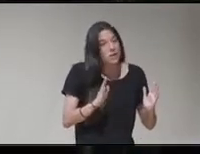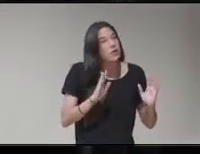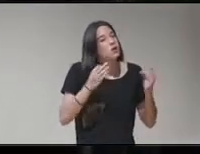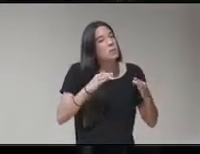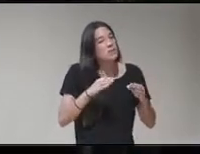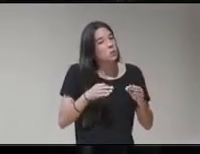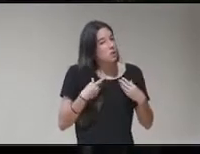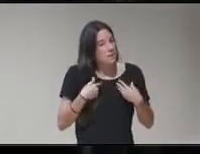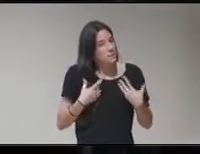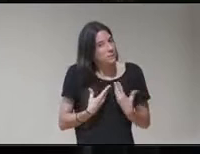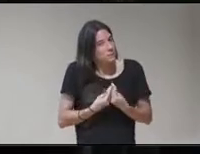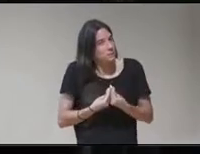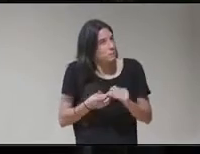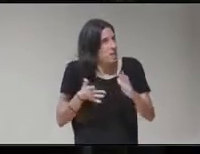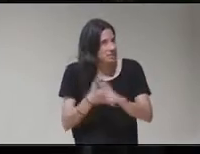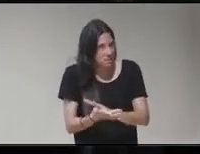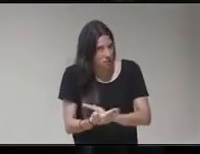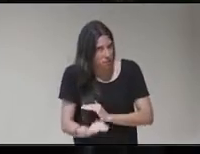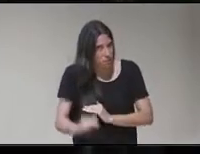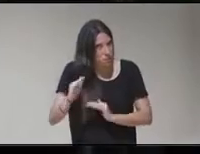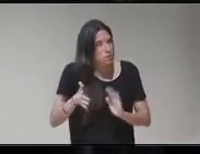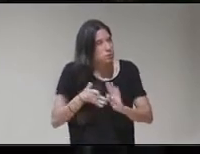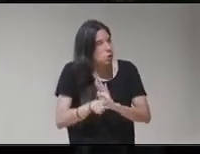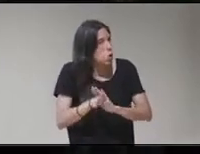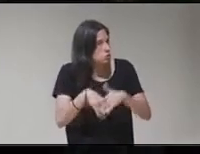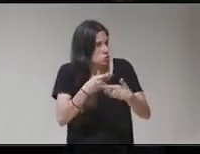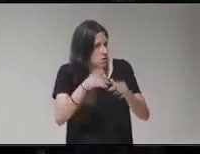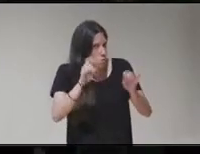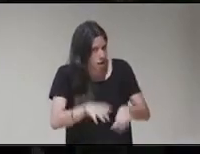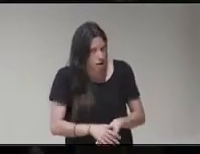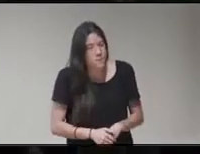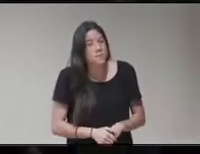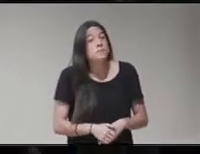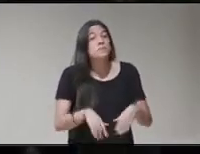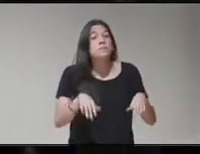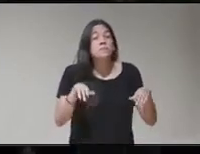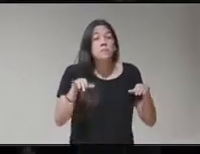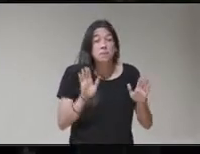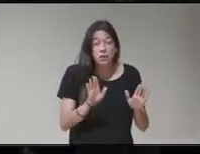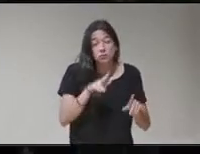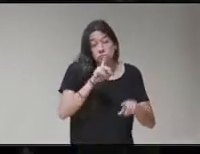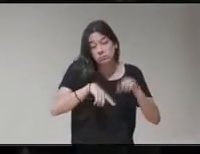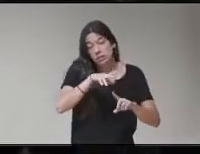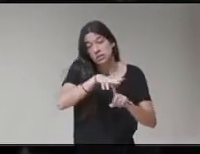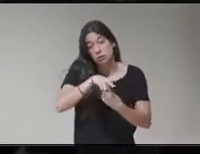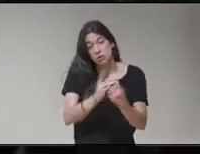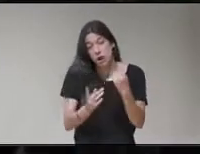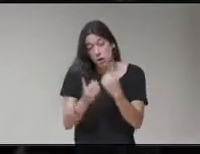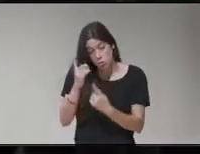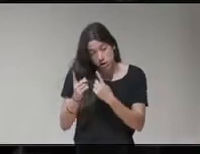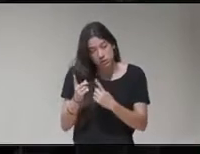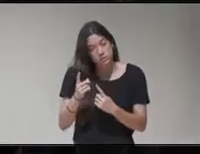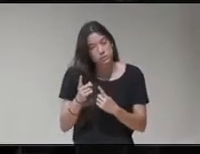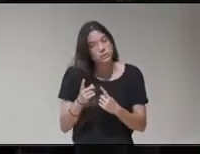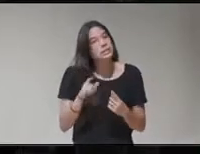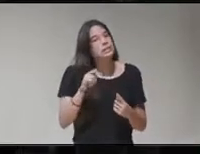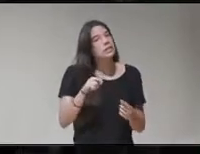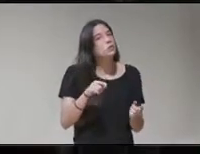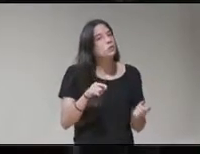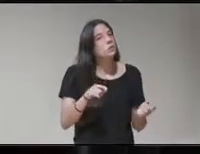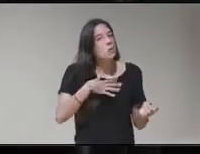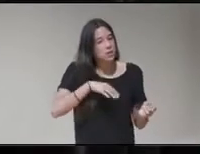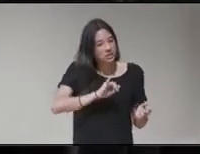¿vale? Entonces, claro, hay situaciones en las cuales pues, tú atacas a la